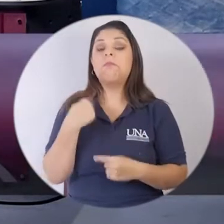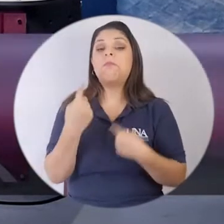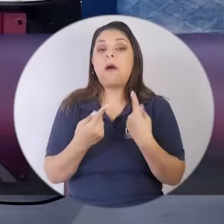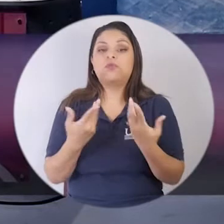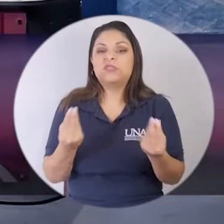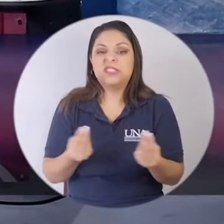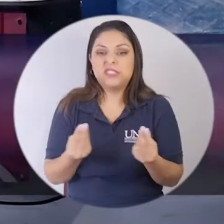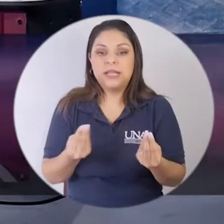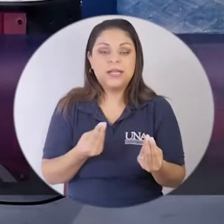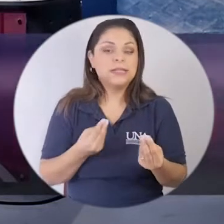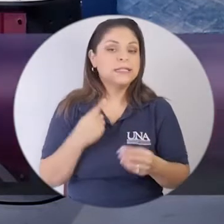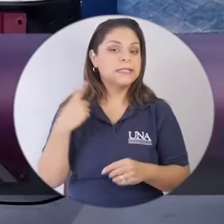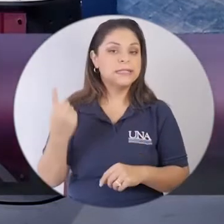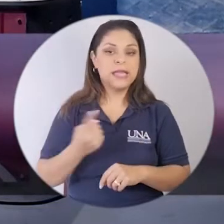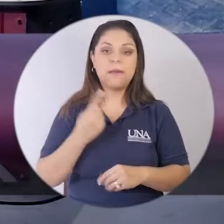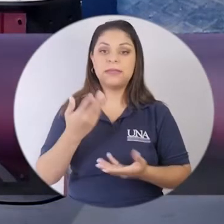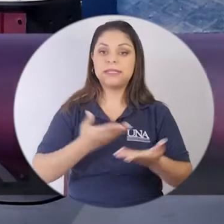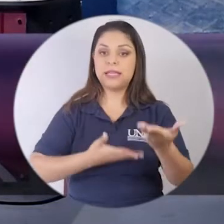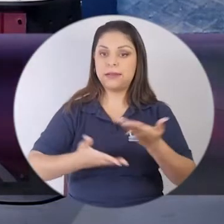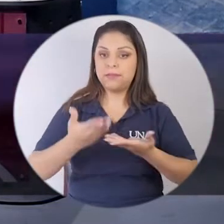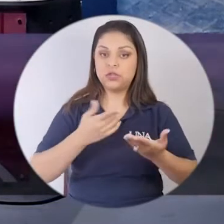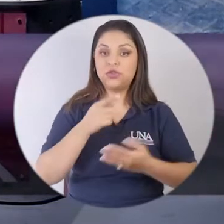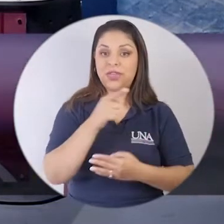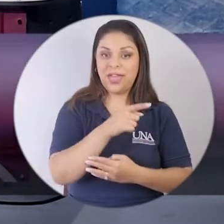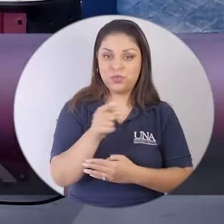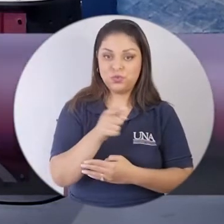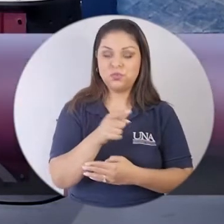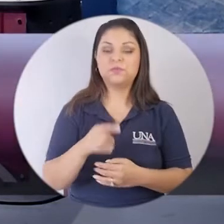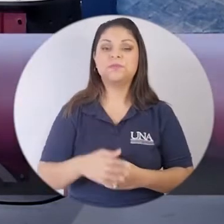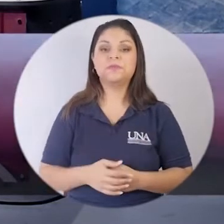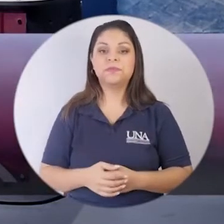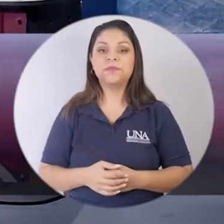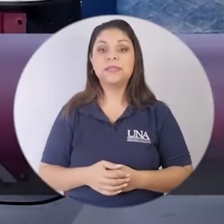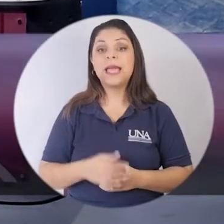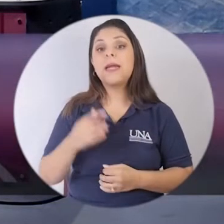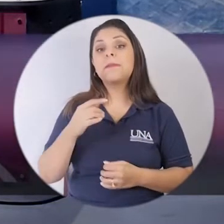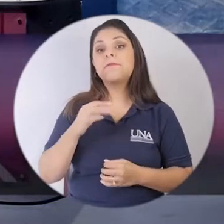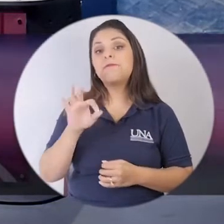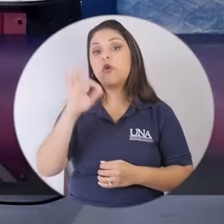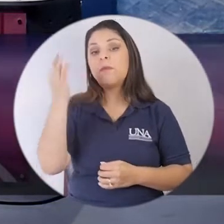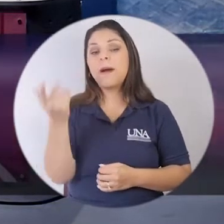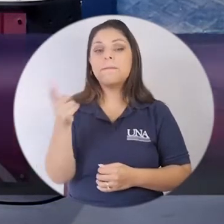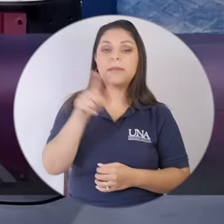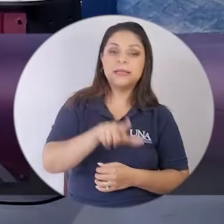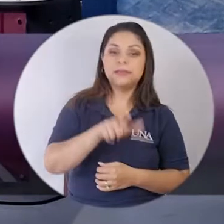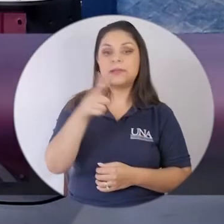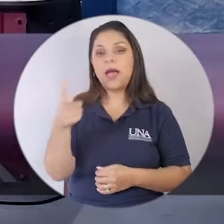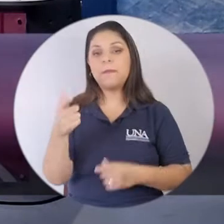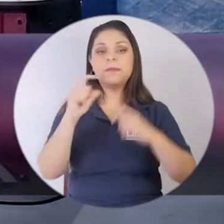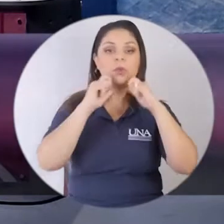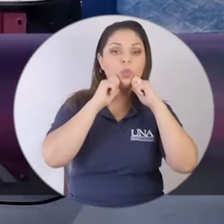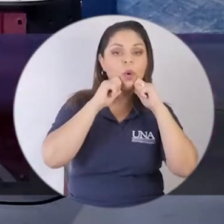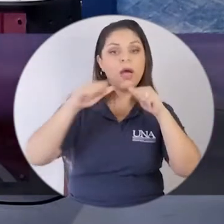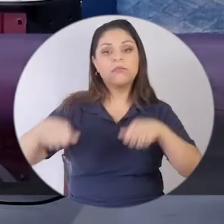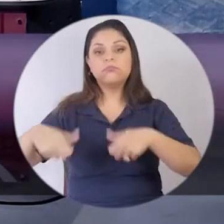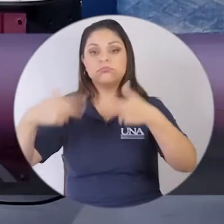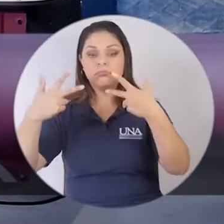vamos a estar en todo momento al servicio de ellos. En modalidad mixta, pues van a tener las dos opciones, ¿verdad?, tanto enviar documentos a nivel